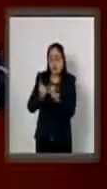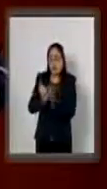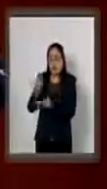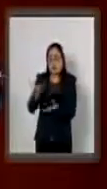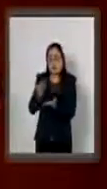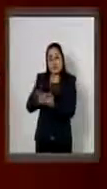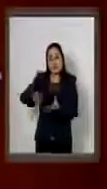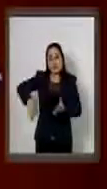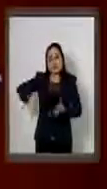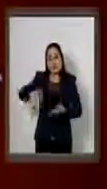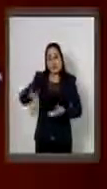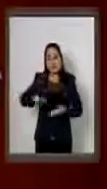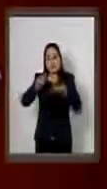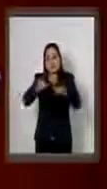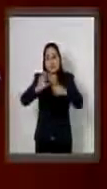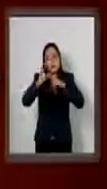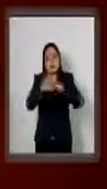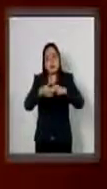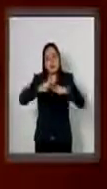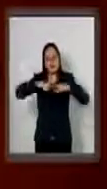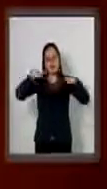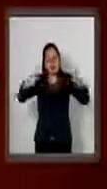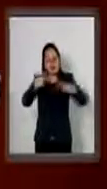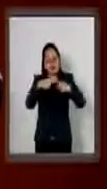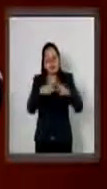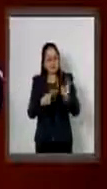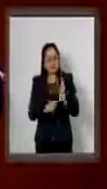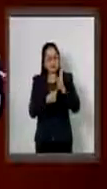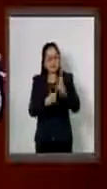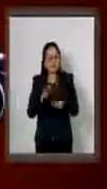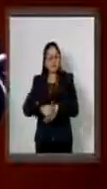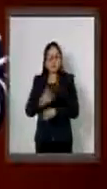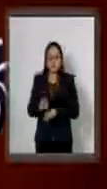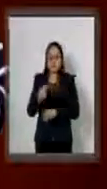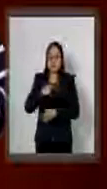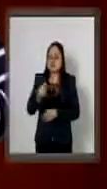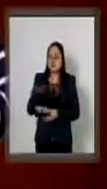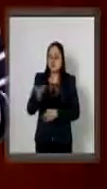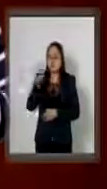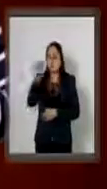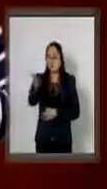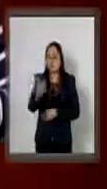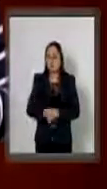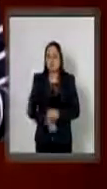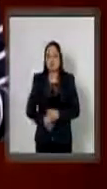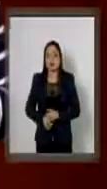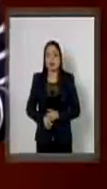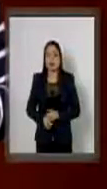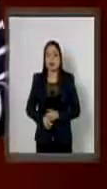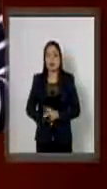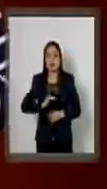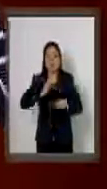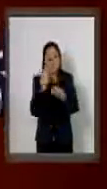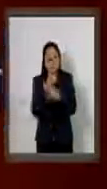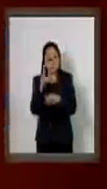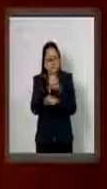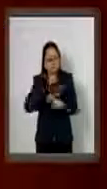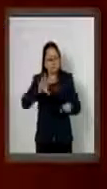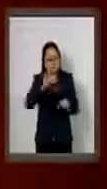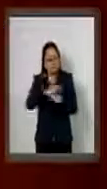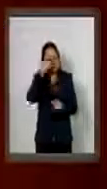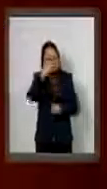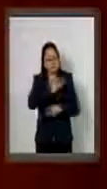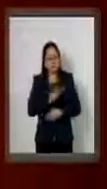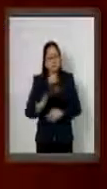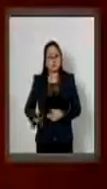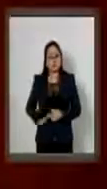que presentaron las Comisiones Unidas. Por ello solicito que se integren, señor